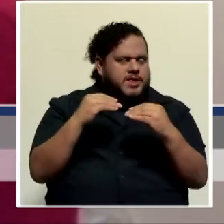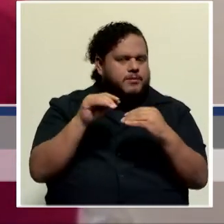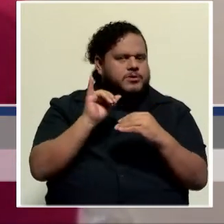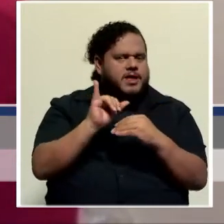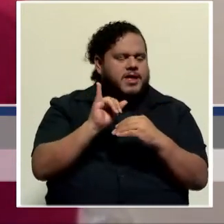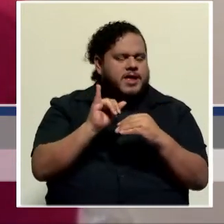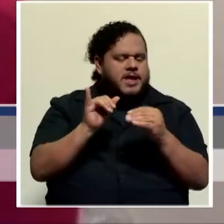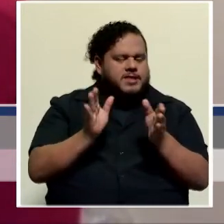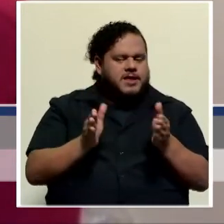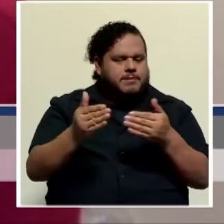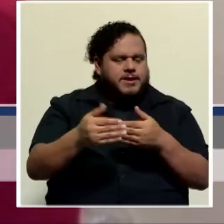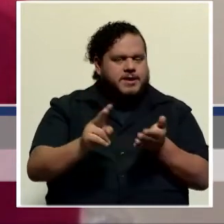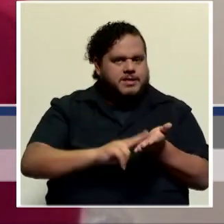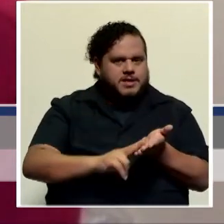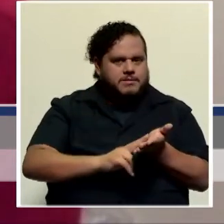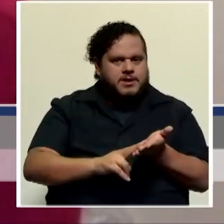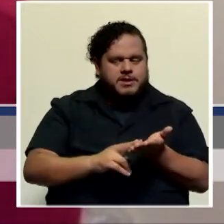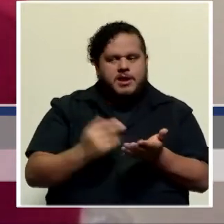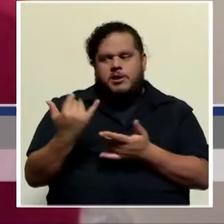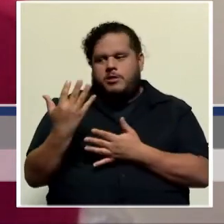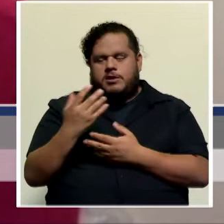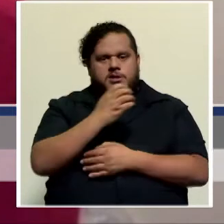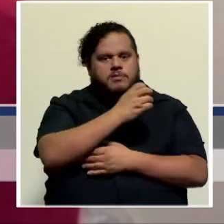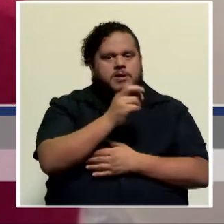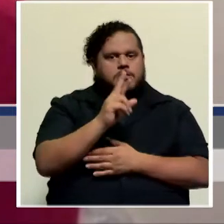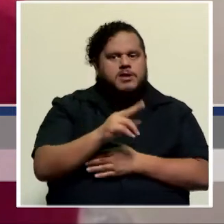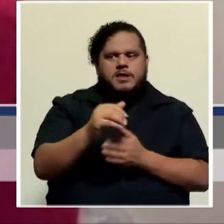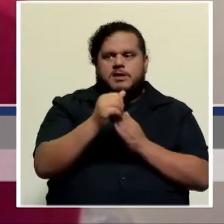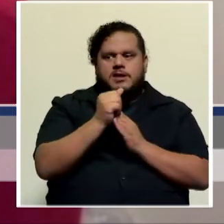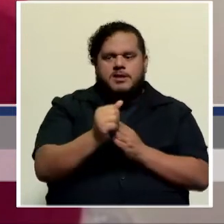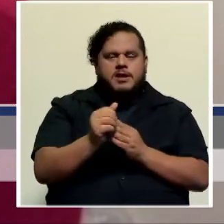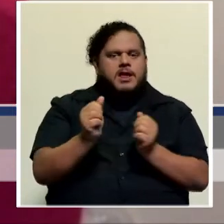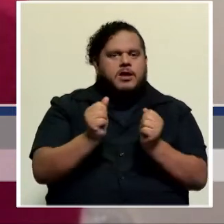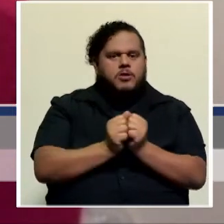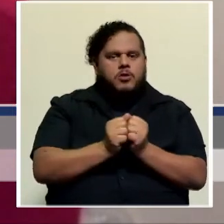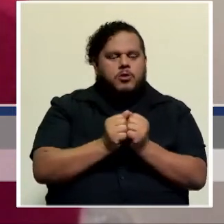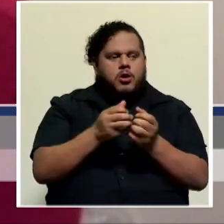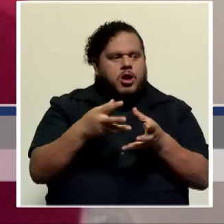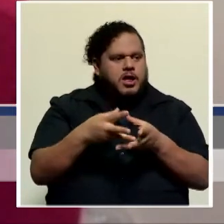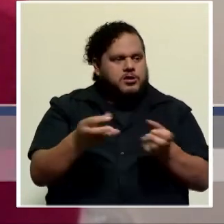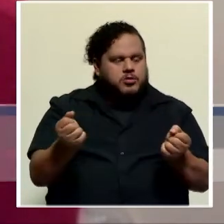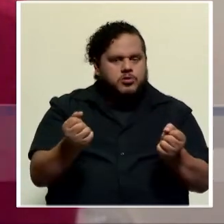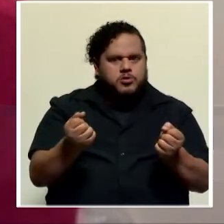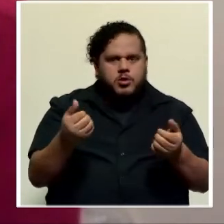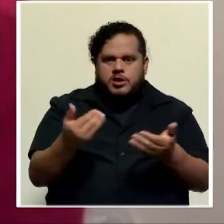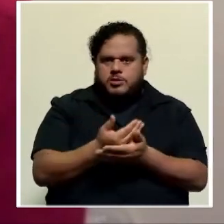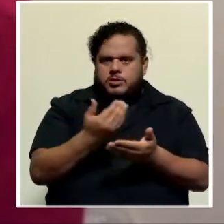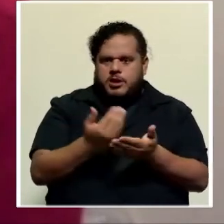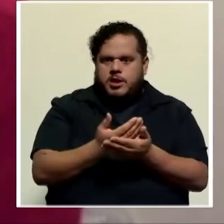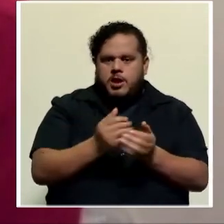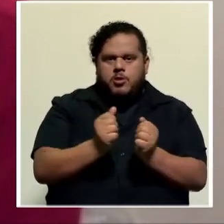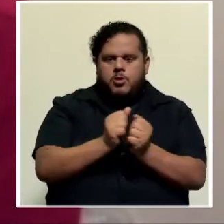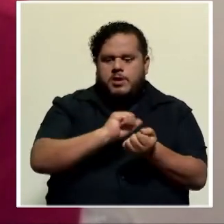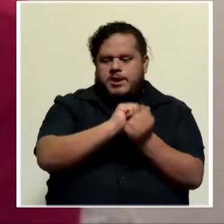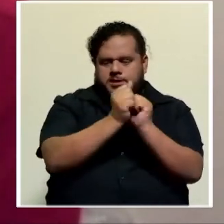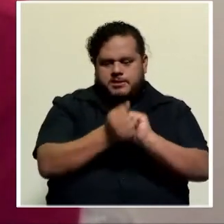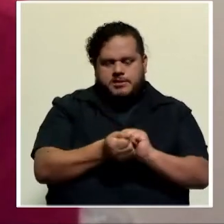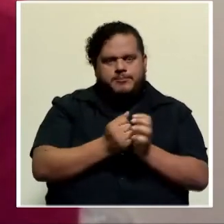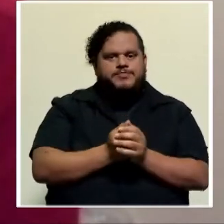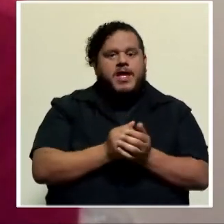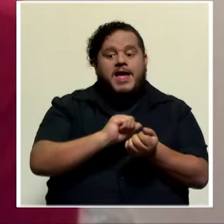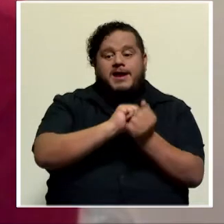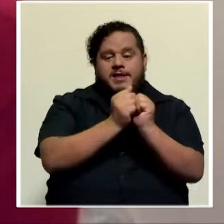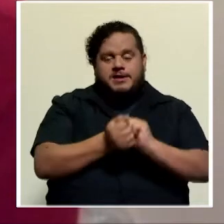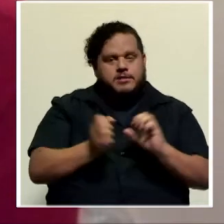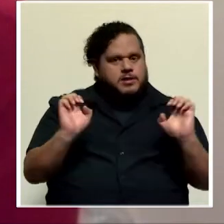ese paquete verde, lo que se espera de Costa Rica es que lidere con soluciones innovadoras la transición. La transición energética